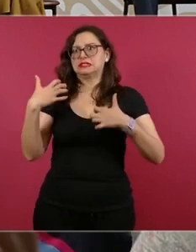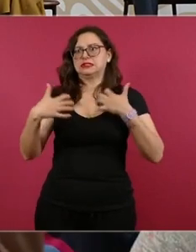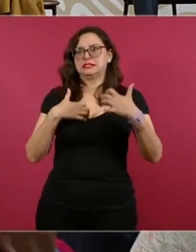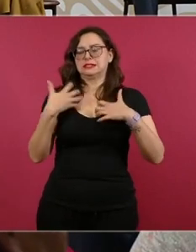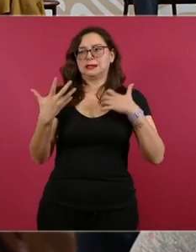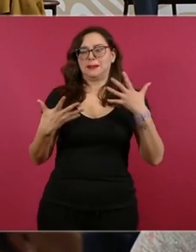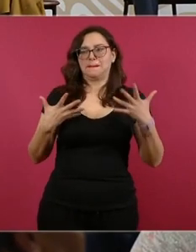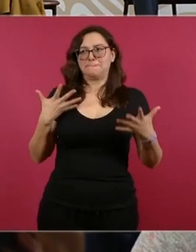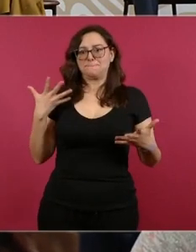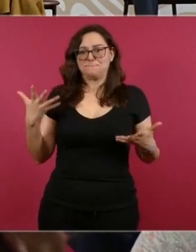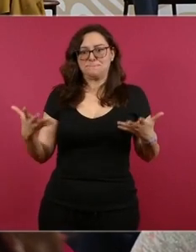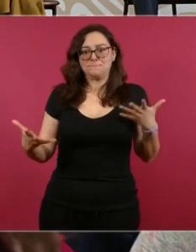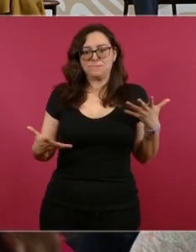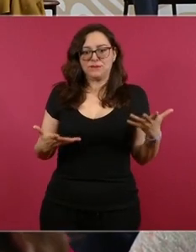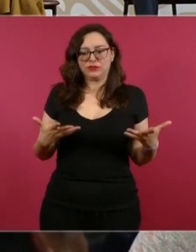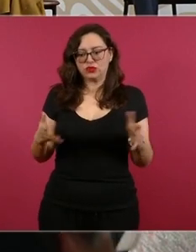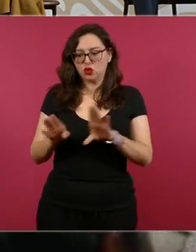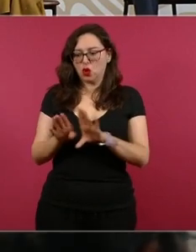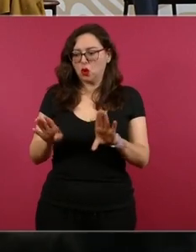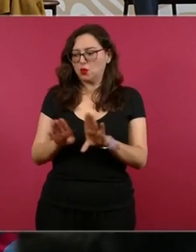o